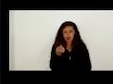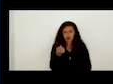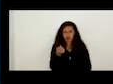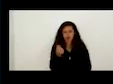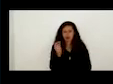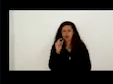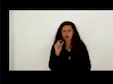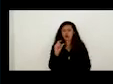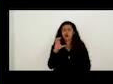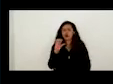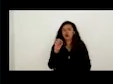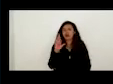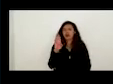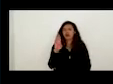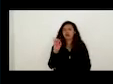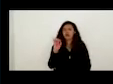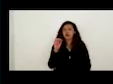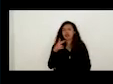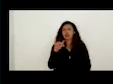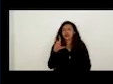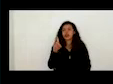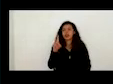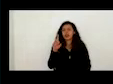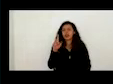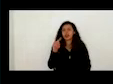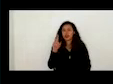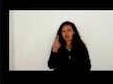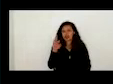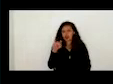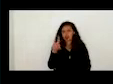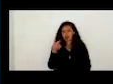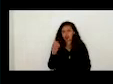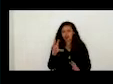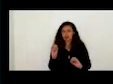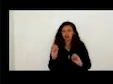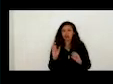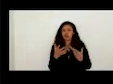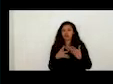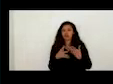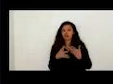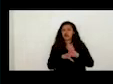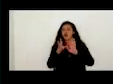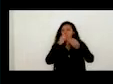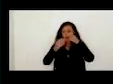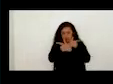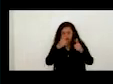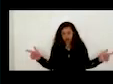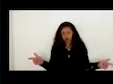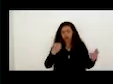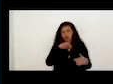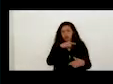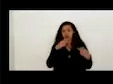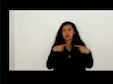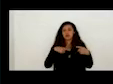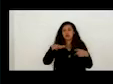realidad yo podría decirles que deberíamos de dejarlas como de consumo libre. Si bien es lo que menos consume la población en